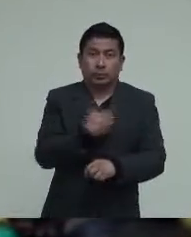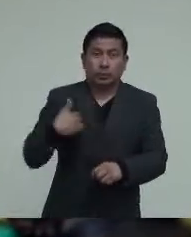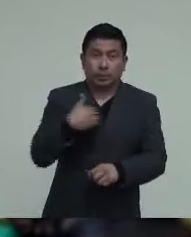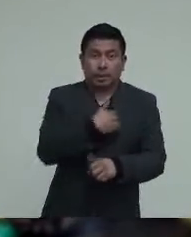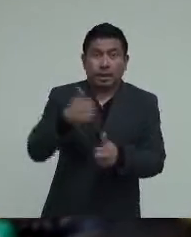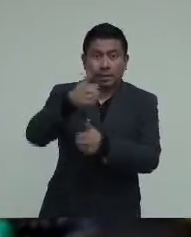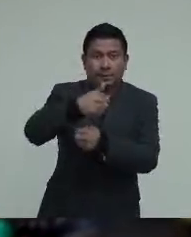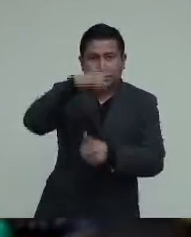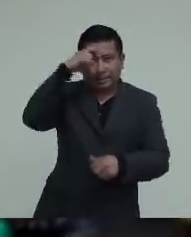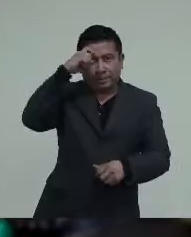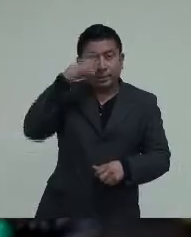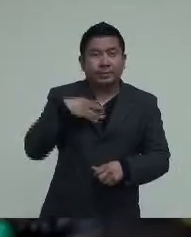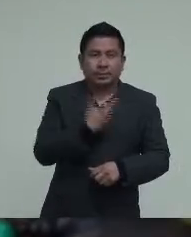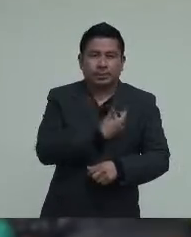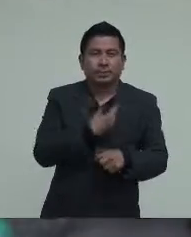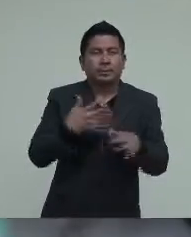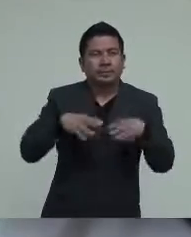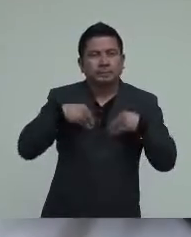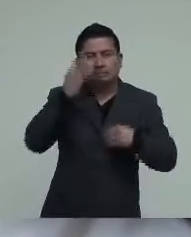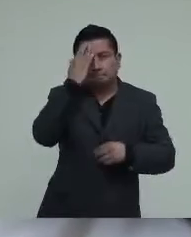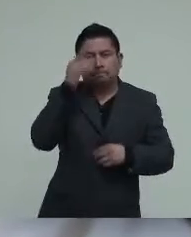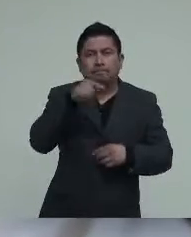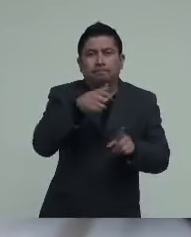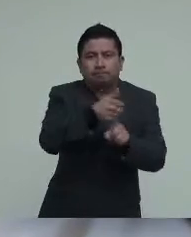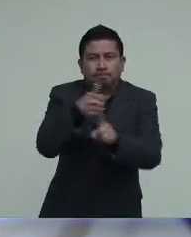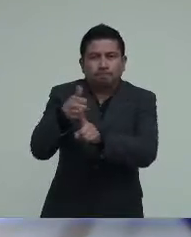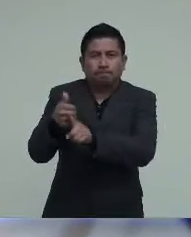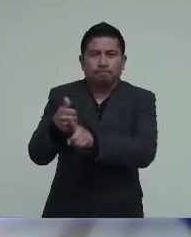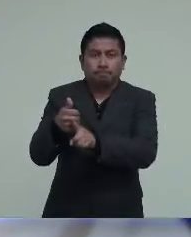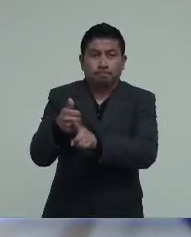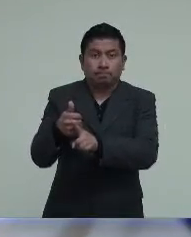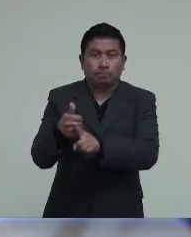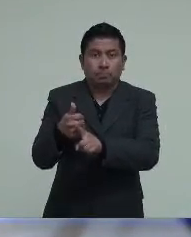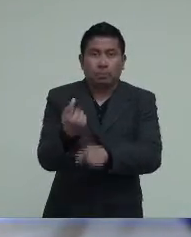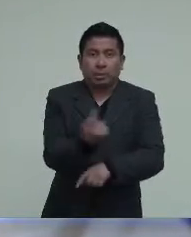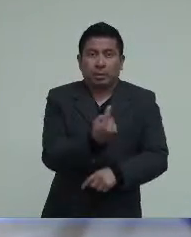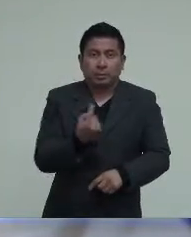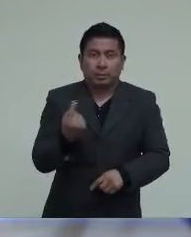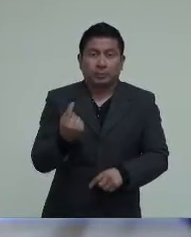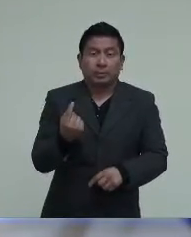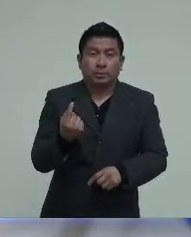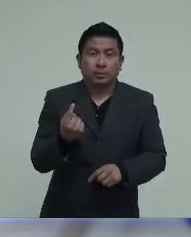Como Ministerio de Trabajo, reconociendo el esfuerzo que algunos miembros,